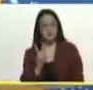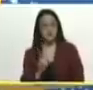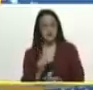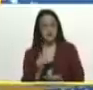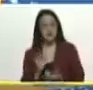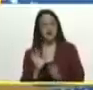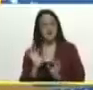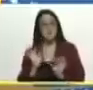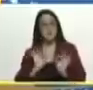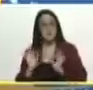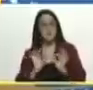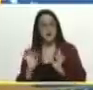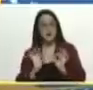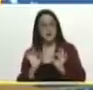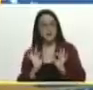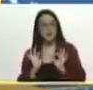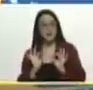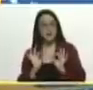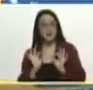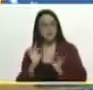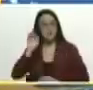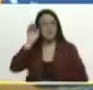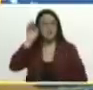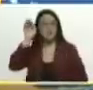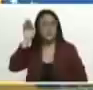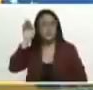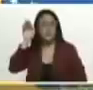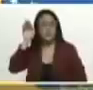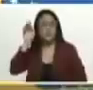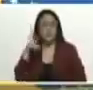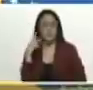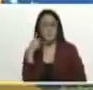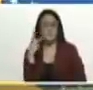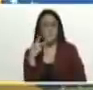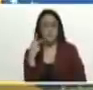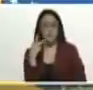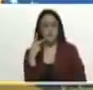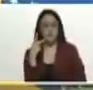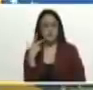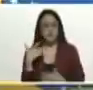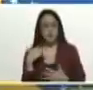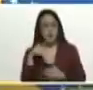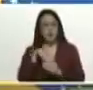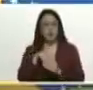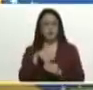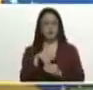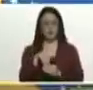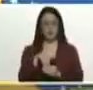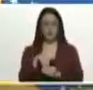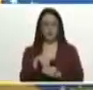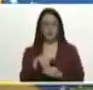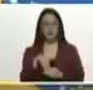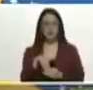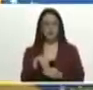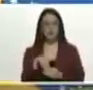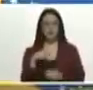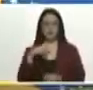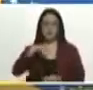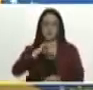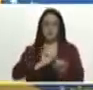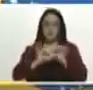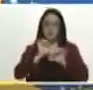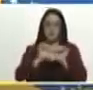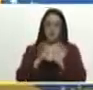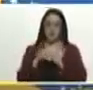está preparada para los retos futuros políticos, electorales. Hemos defendido